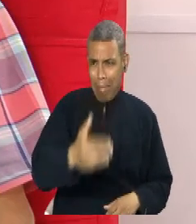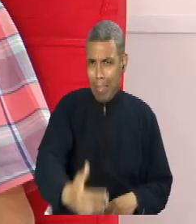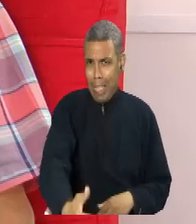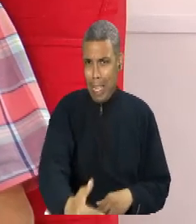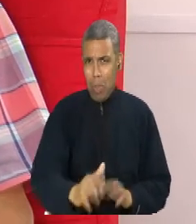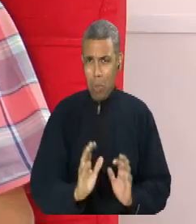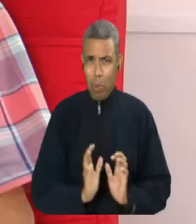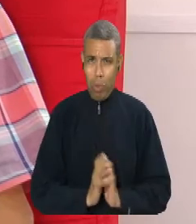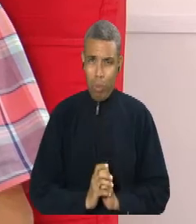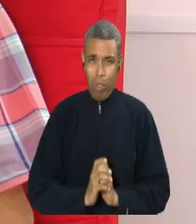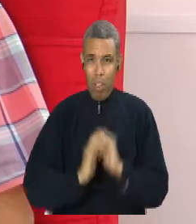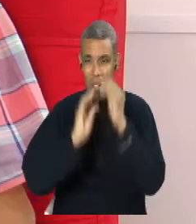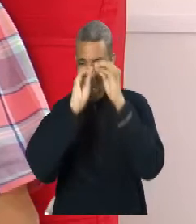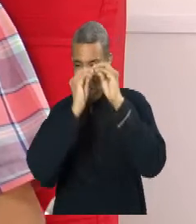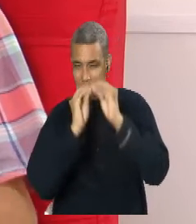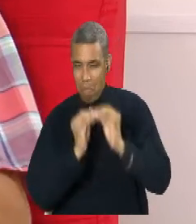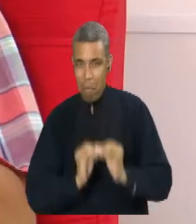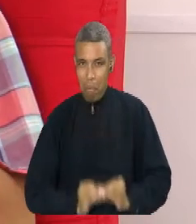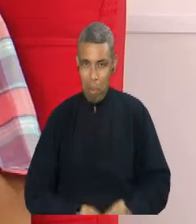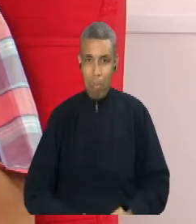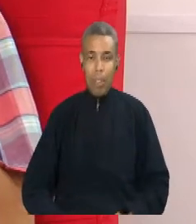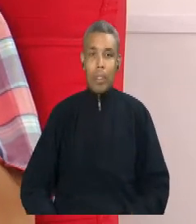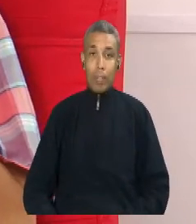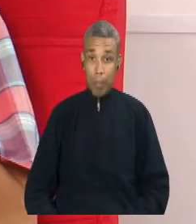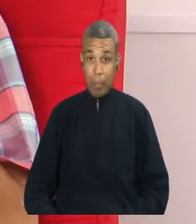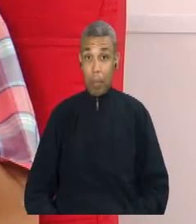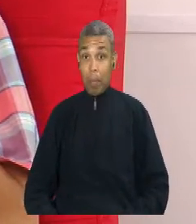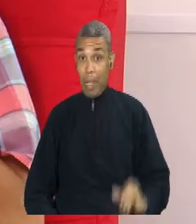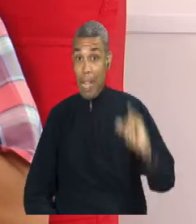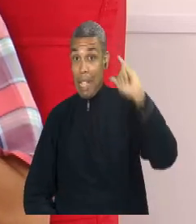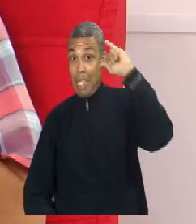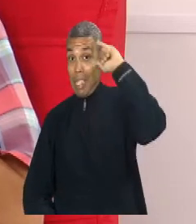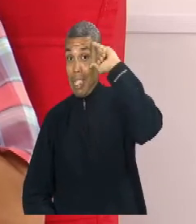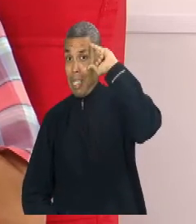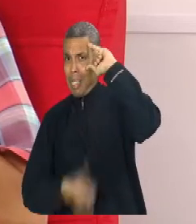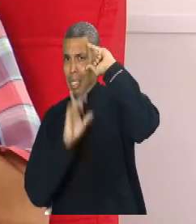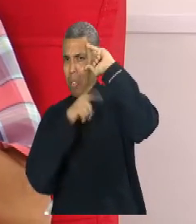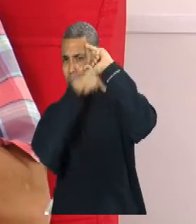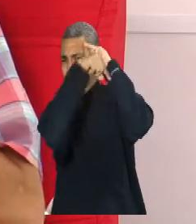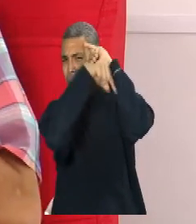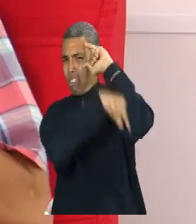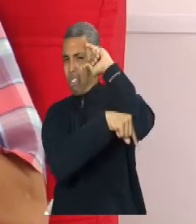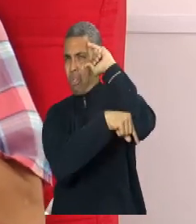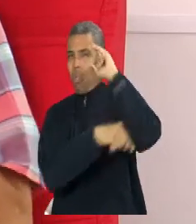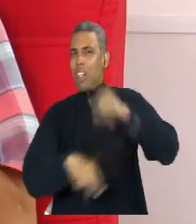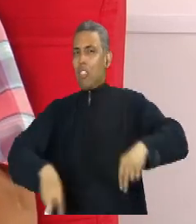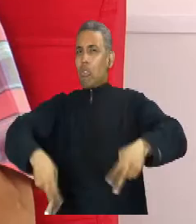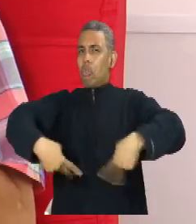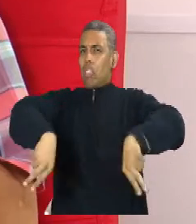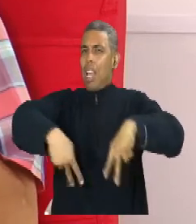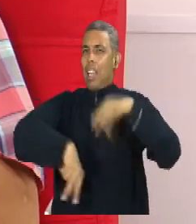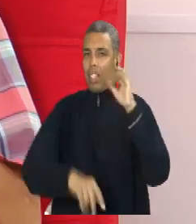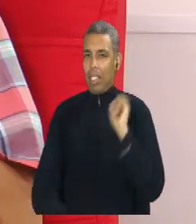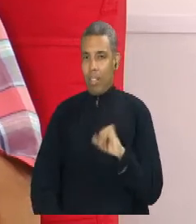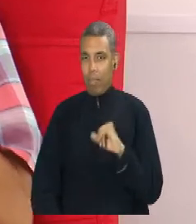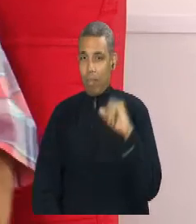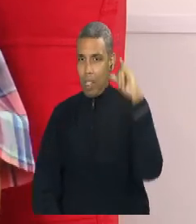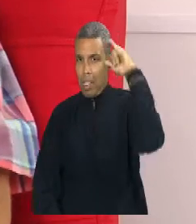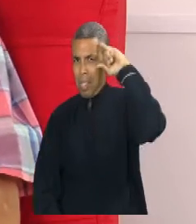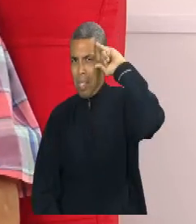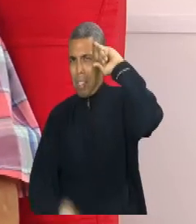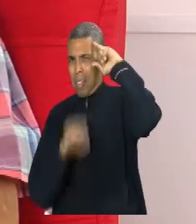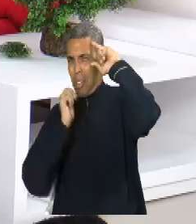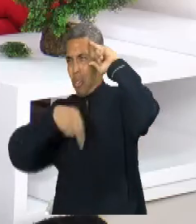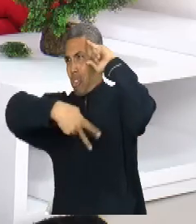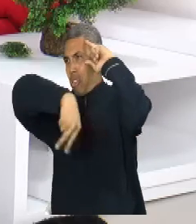una partecita que es el autoestima es como se siente uno como se quiere uno como se ve uno pero hay otro que es la